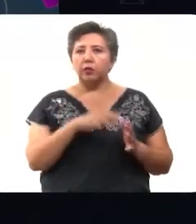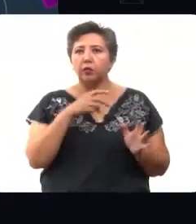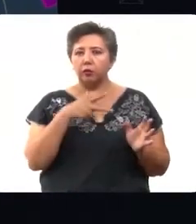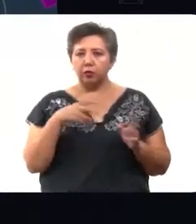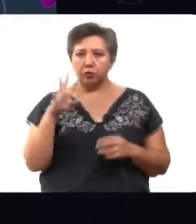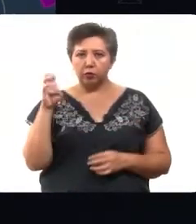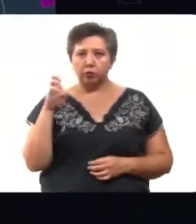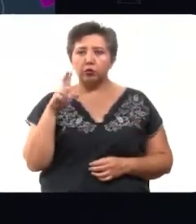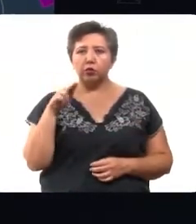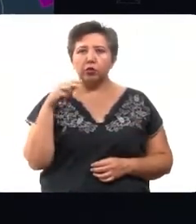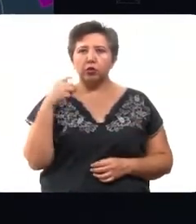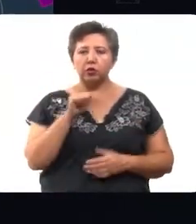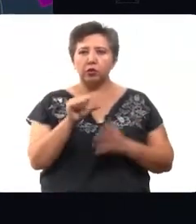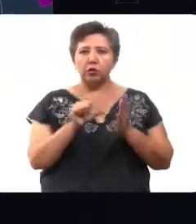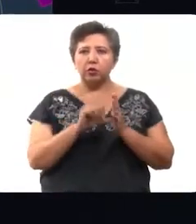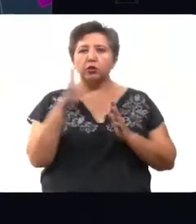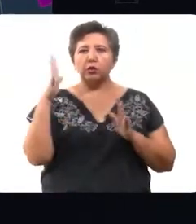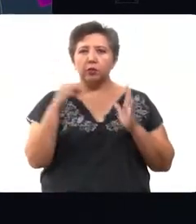3.488 en la zona centro,